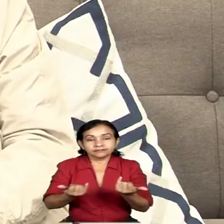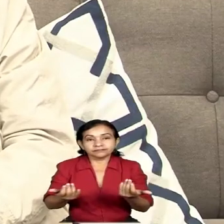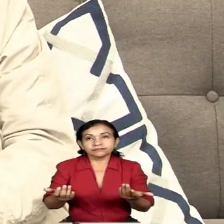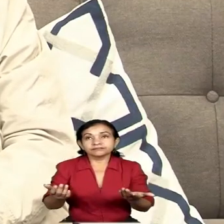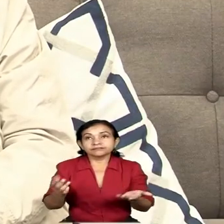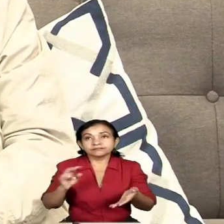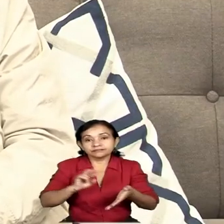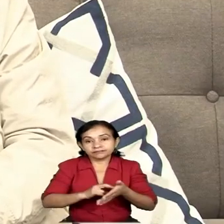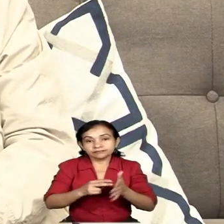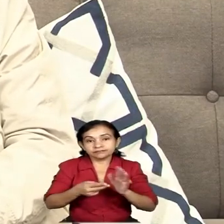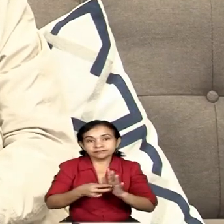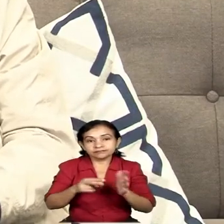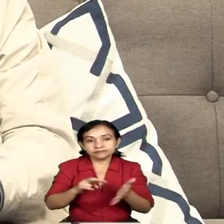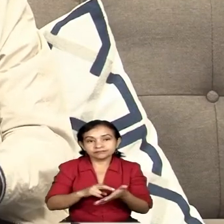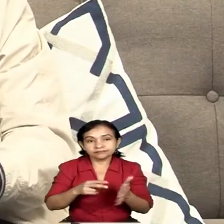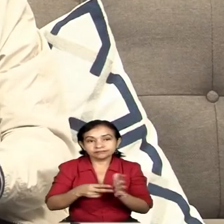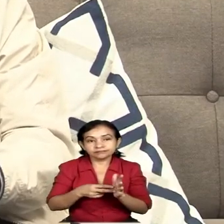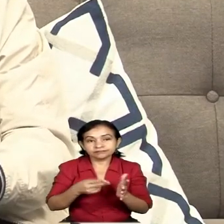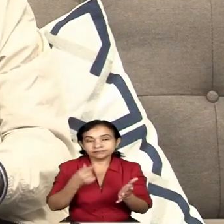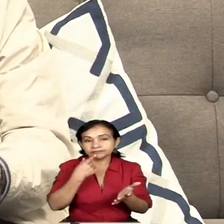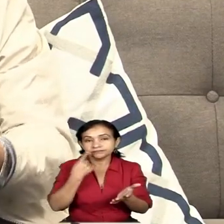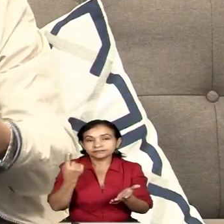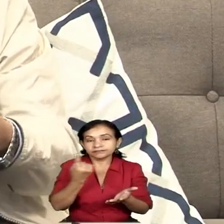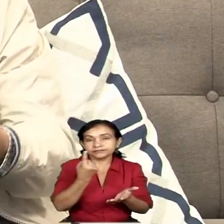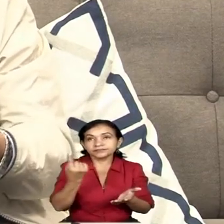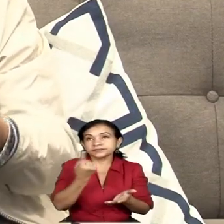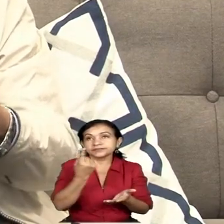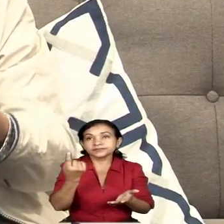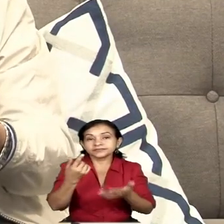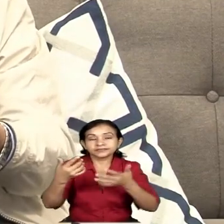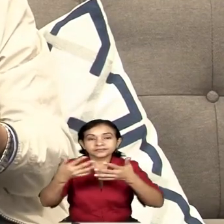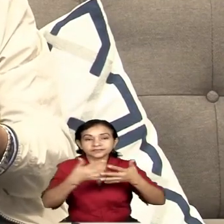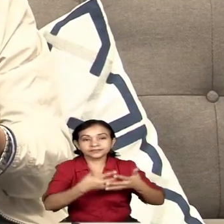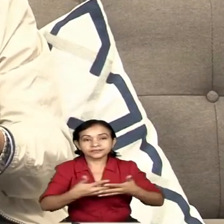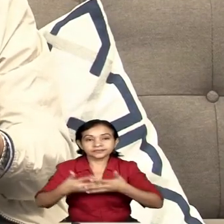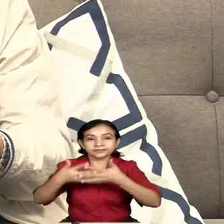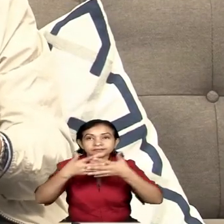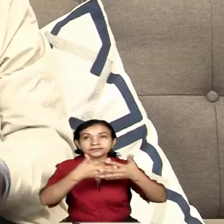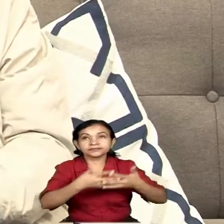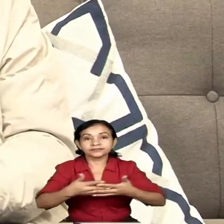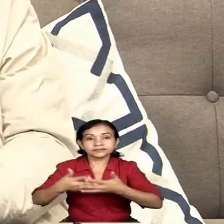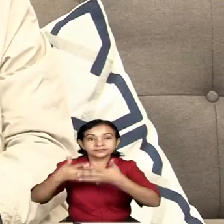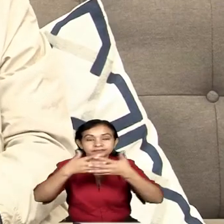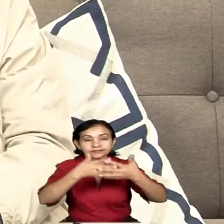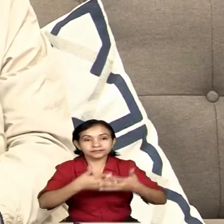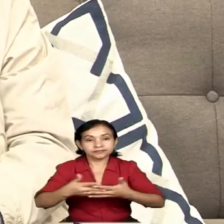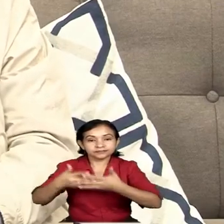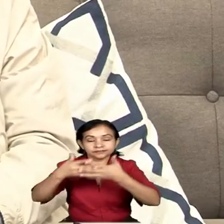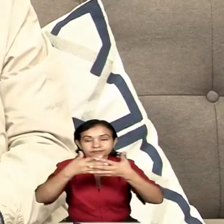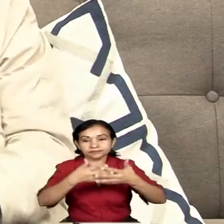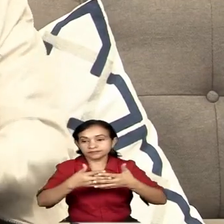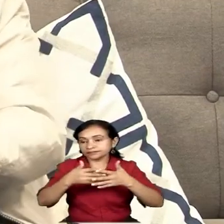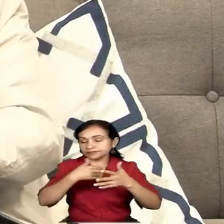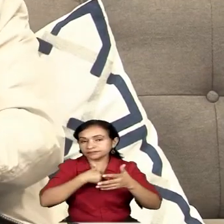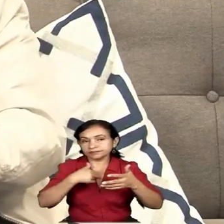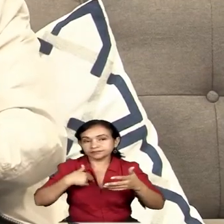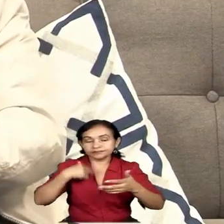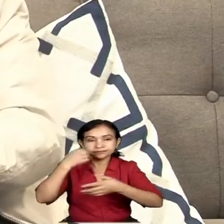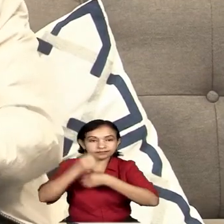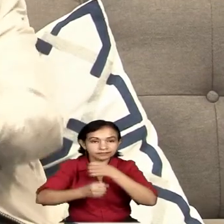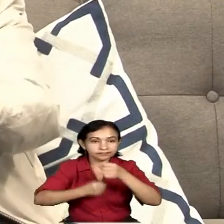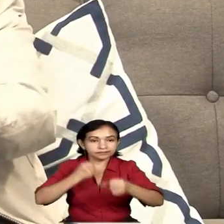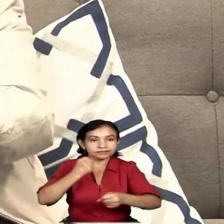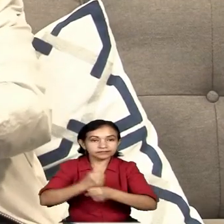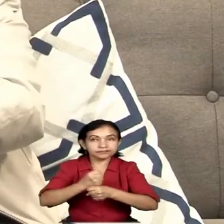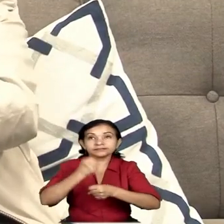decir, ¿quién fue a los Estados Unidos, para traerlo a contexto actual, por años,